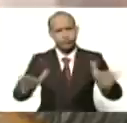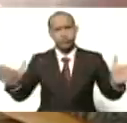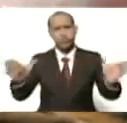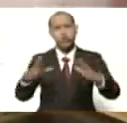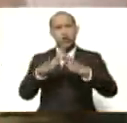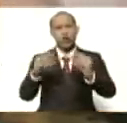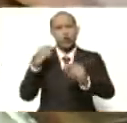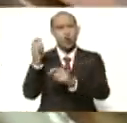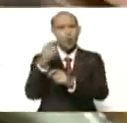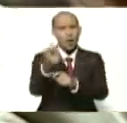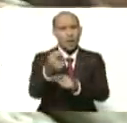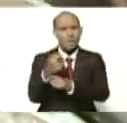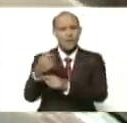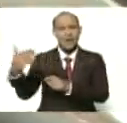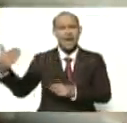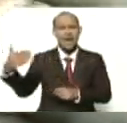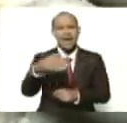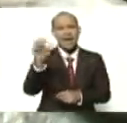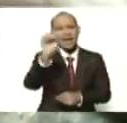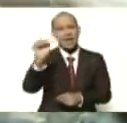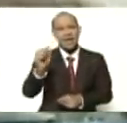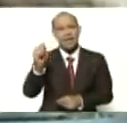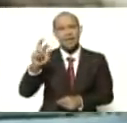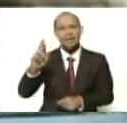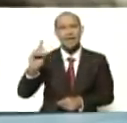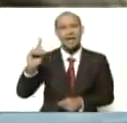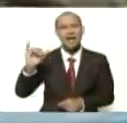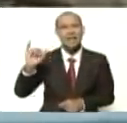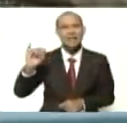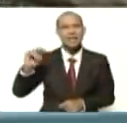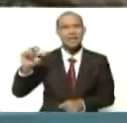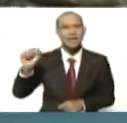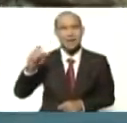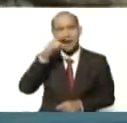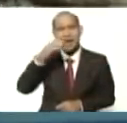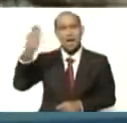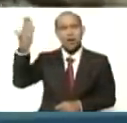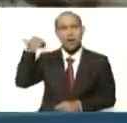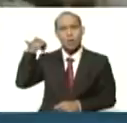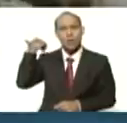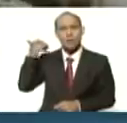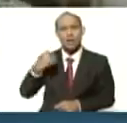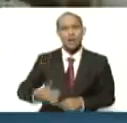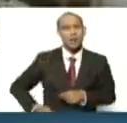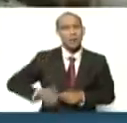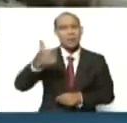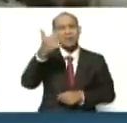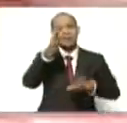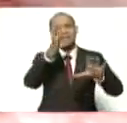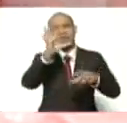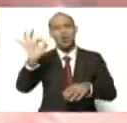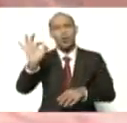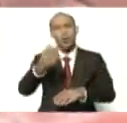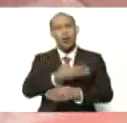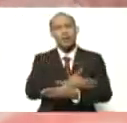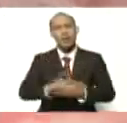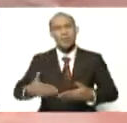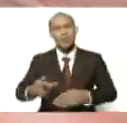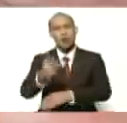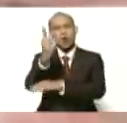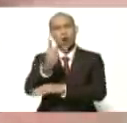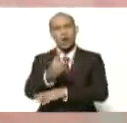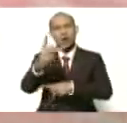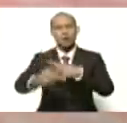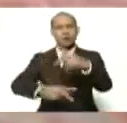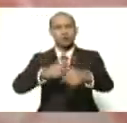la pesca de la sardina recordando que la pesca de la sardina el año pasado fueron más de 50 millones de kilos producidos por